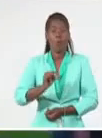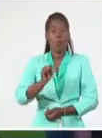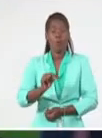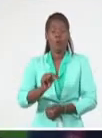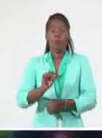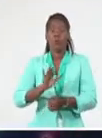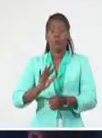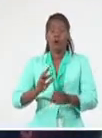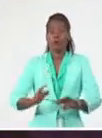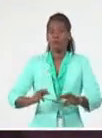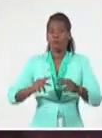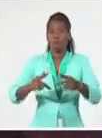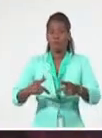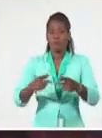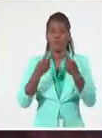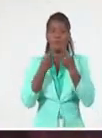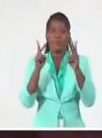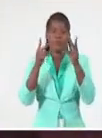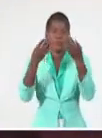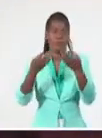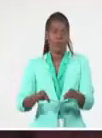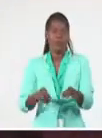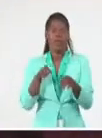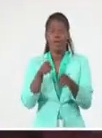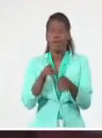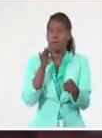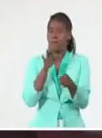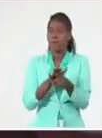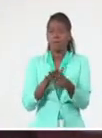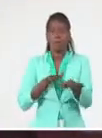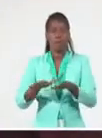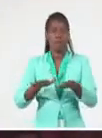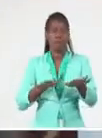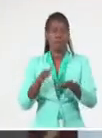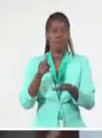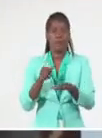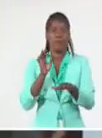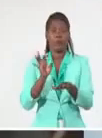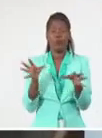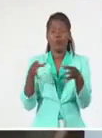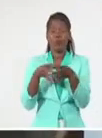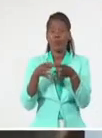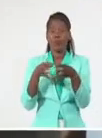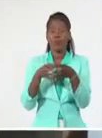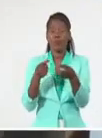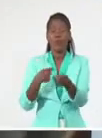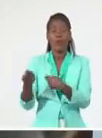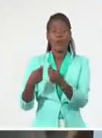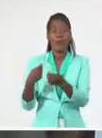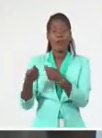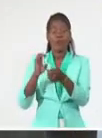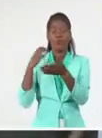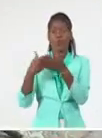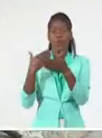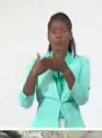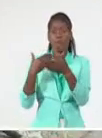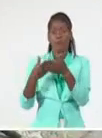retomarse la vida así sucedió en la ronda de negocios y promoción 2021-2022 de la creación al encadenamiento